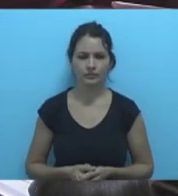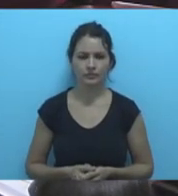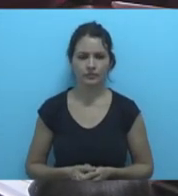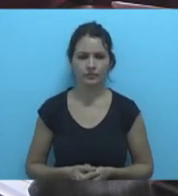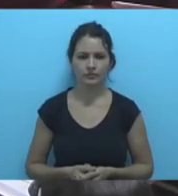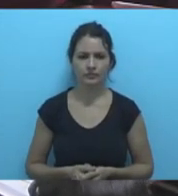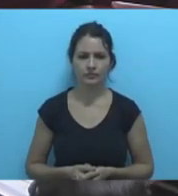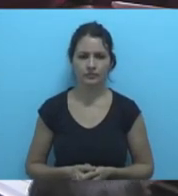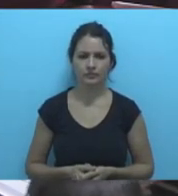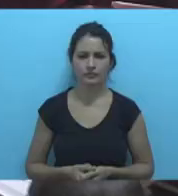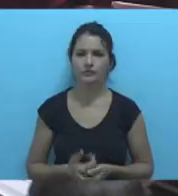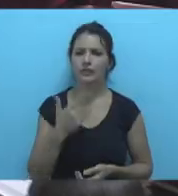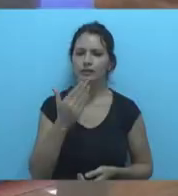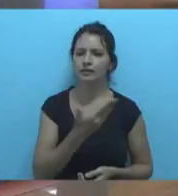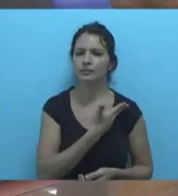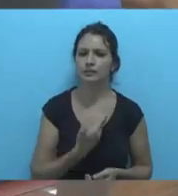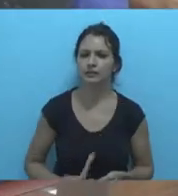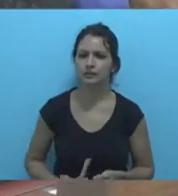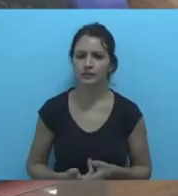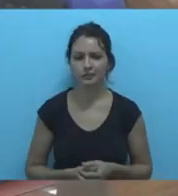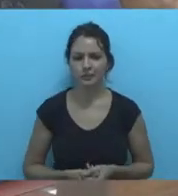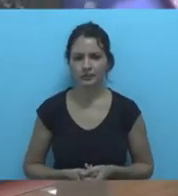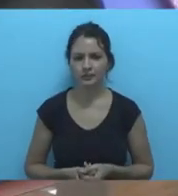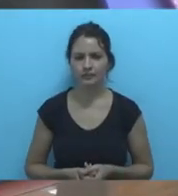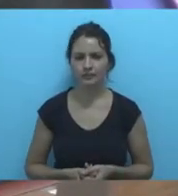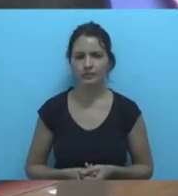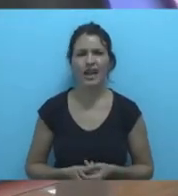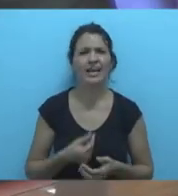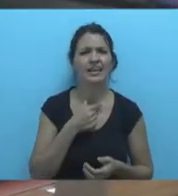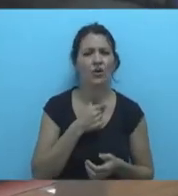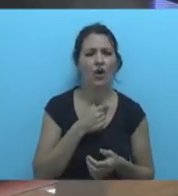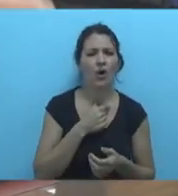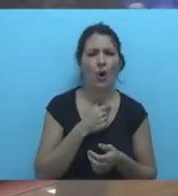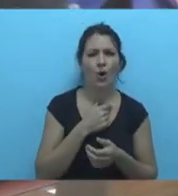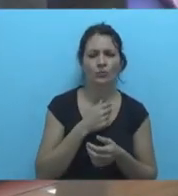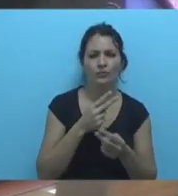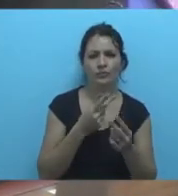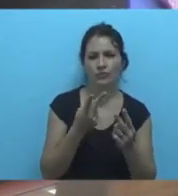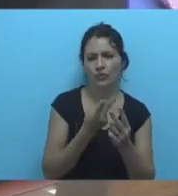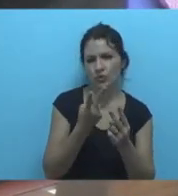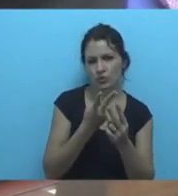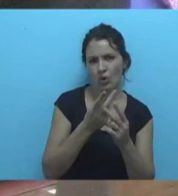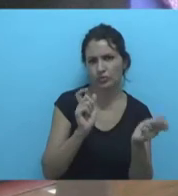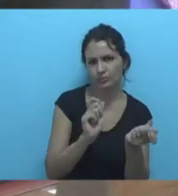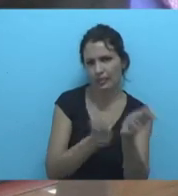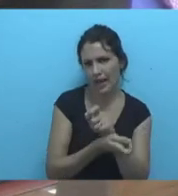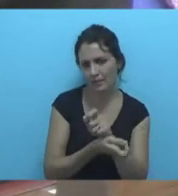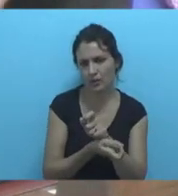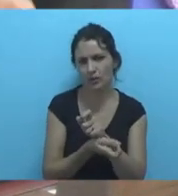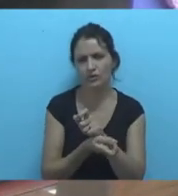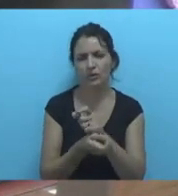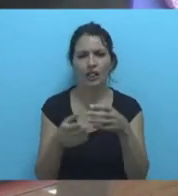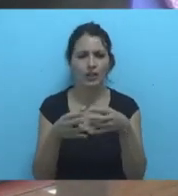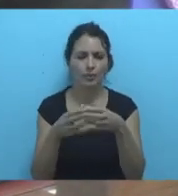Muchas gracias, señora presidenta. Es para pedir dos cambios de miembros del bloque de la Unión Cívica Radical de comisión. Por